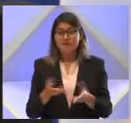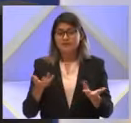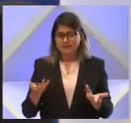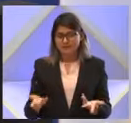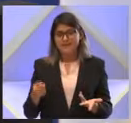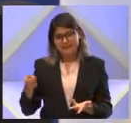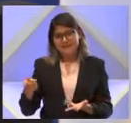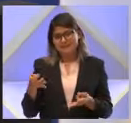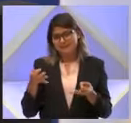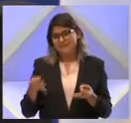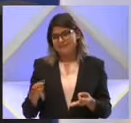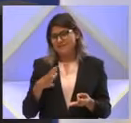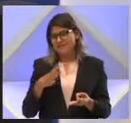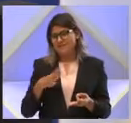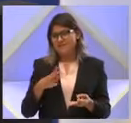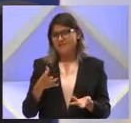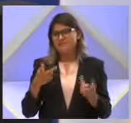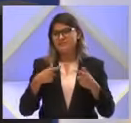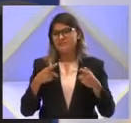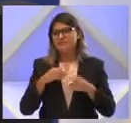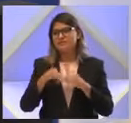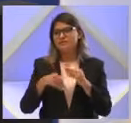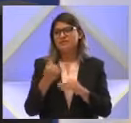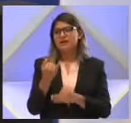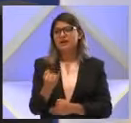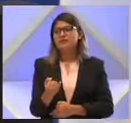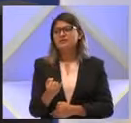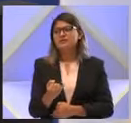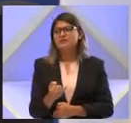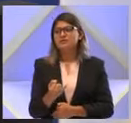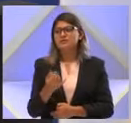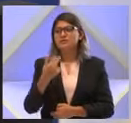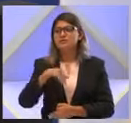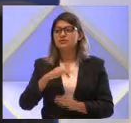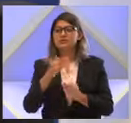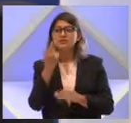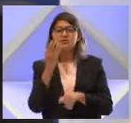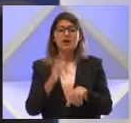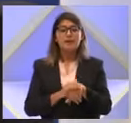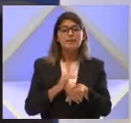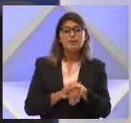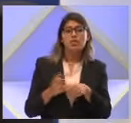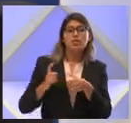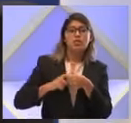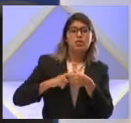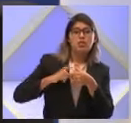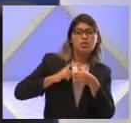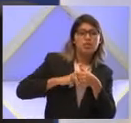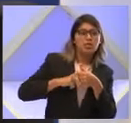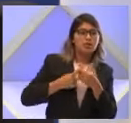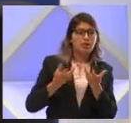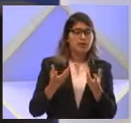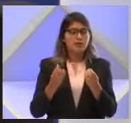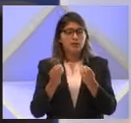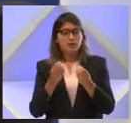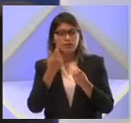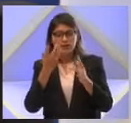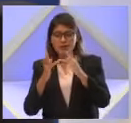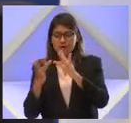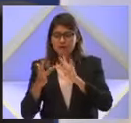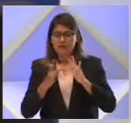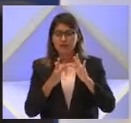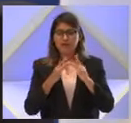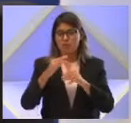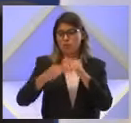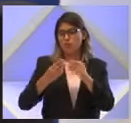porque hay mucha frivolidad porque todo el mundo quiere tener un montón de amistades y conexiones alrededor